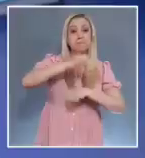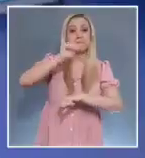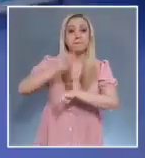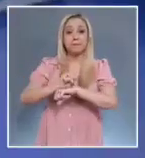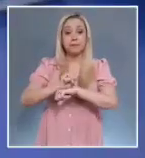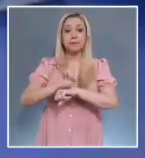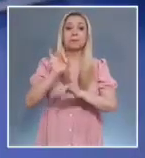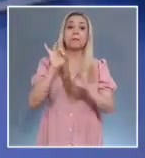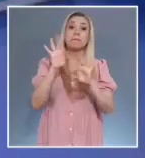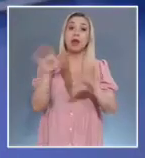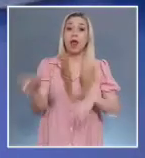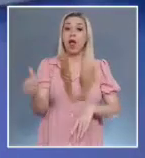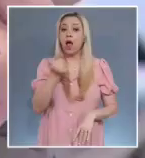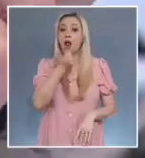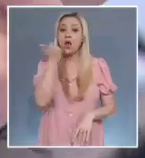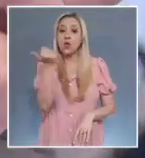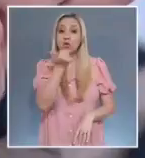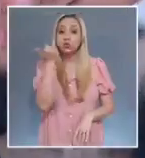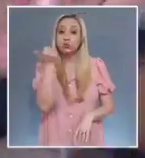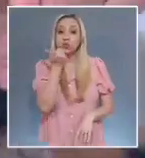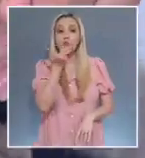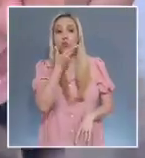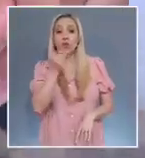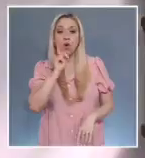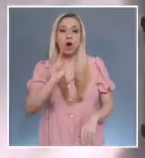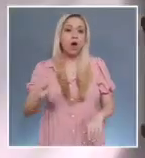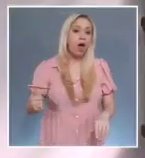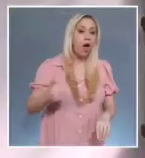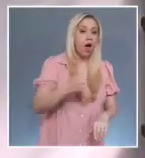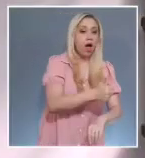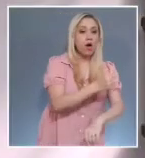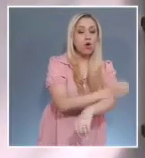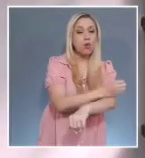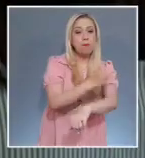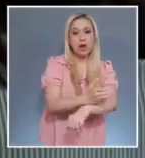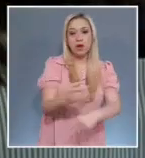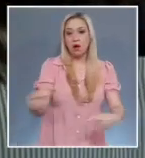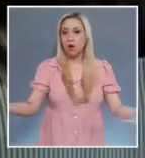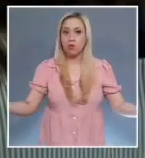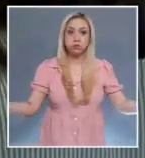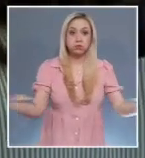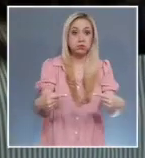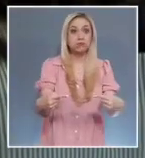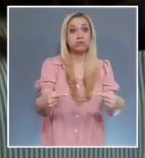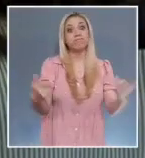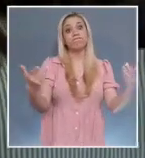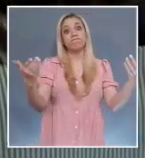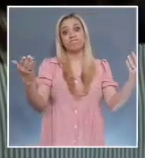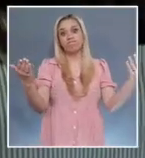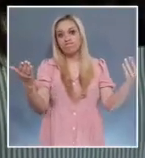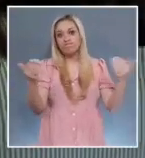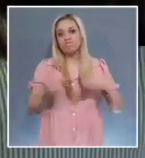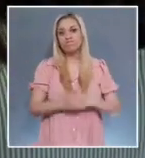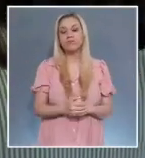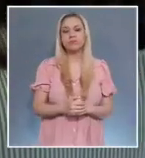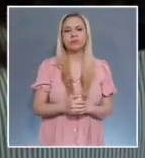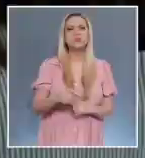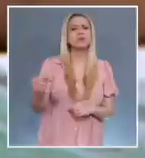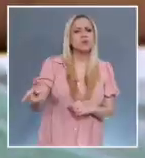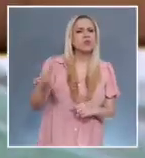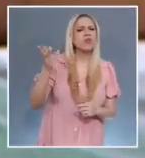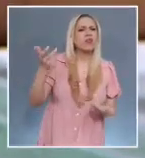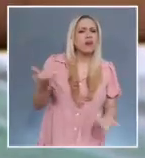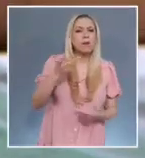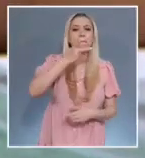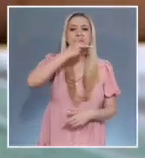alumno hacia sus demás compañeros o compañeras. El artículo preveía como consecuencia de esa conducta que los padres y las